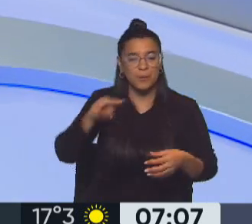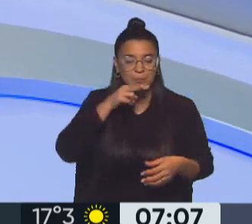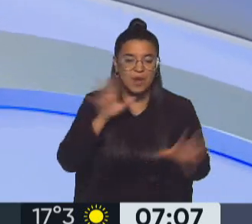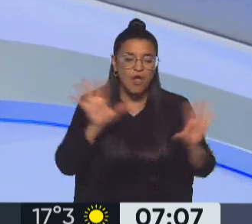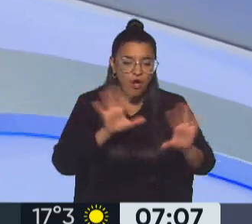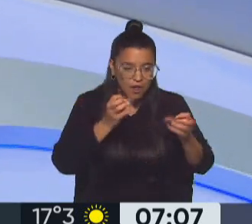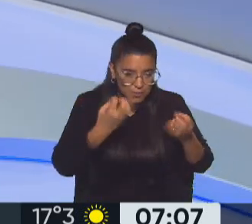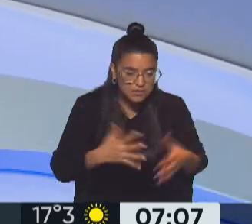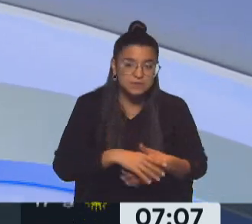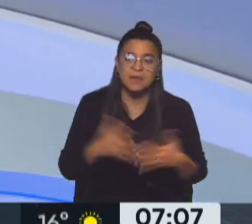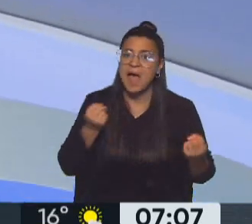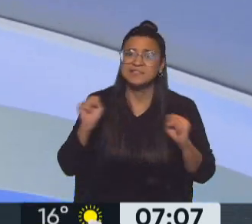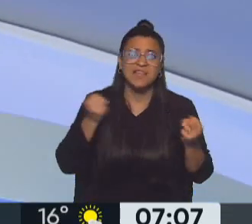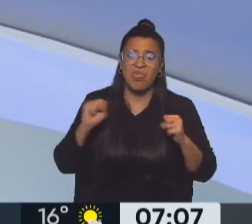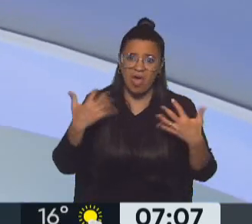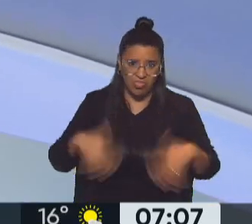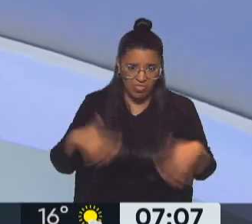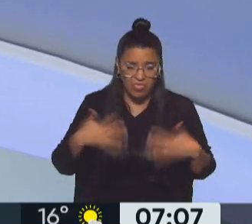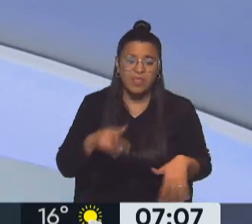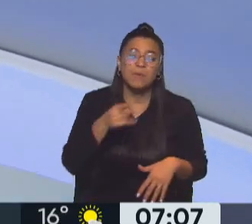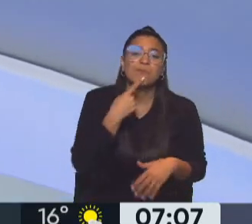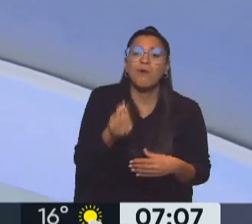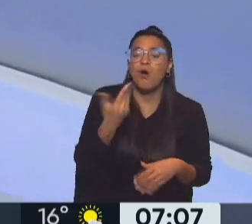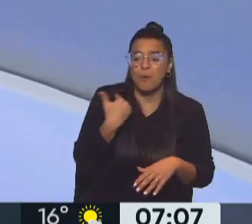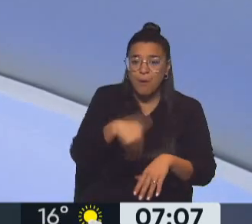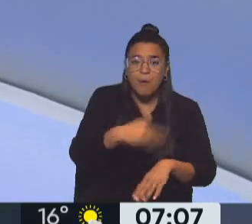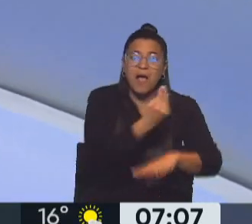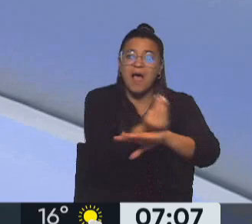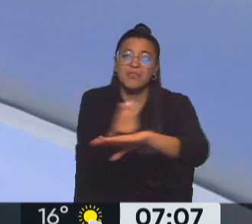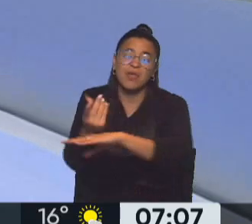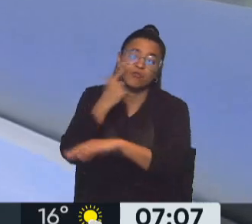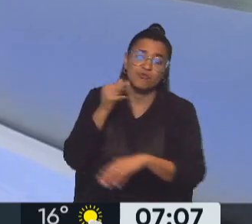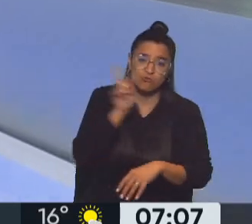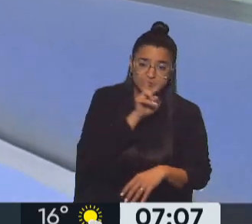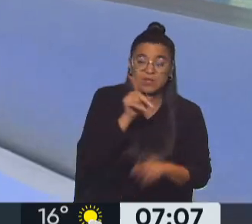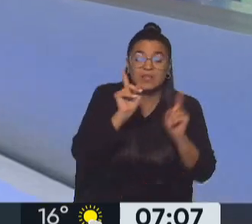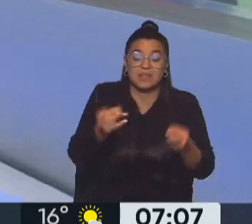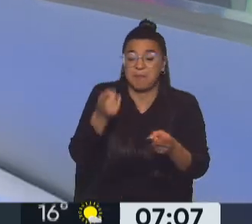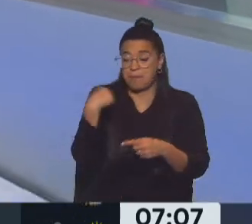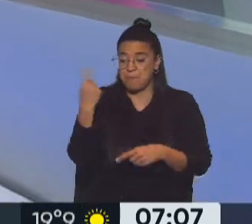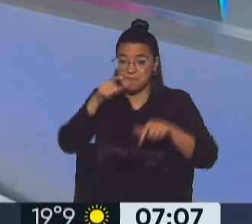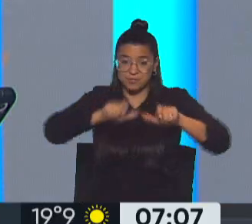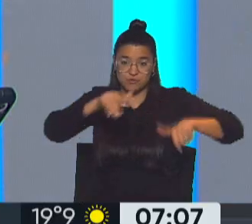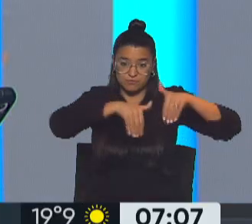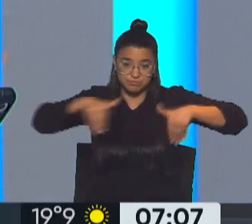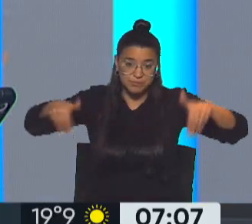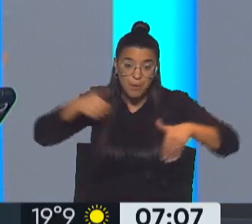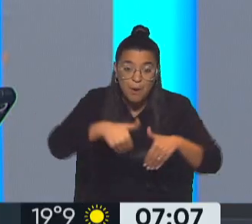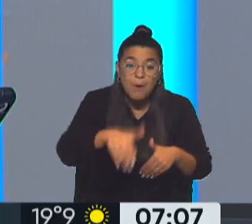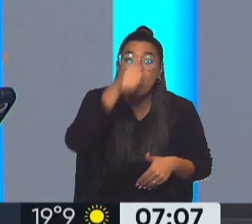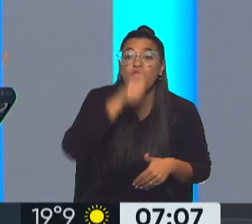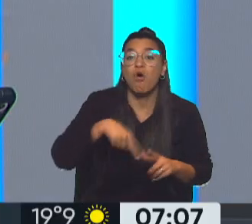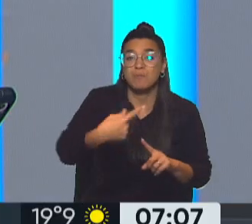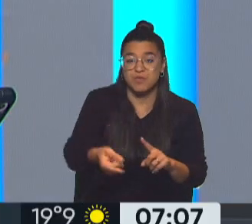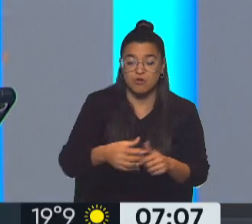Silvia? Bueno, mucha ansiedad por Sí. parte de, claro, los candidatos, las candidatas también y los electores, claro, pensando en lo que va a pasar el próximo